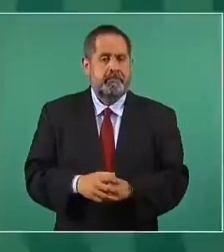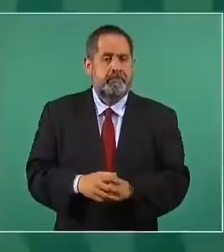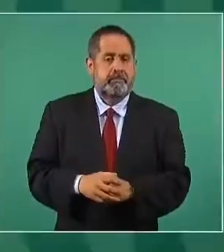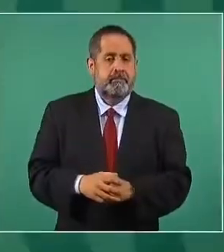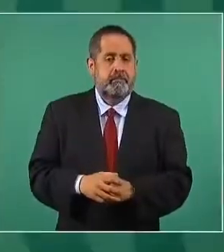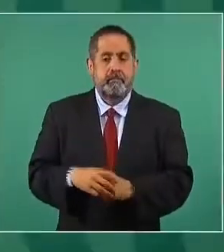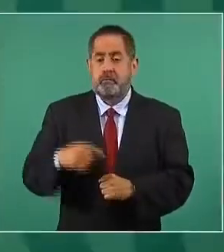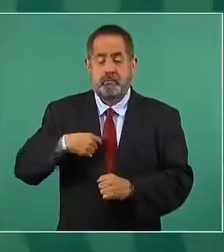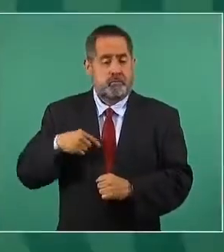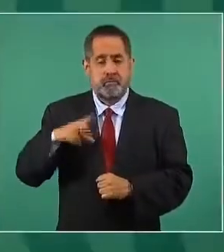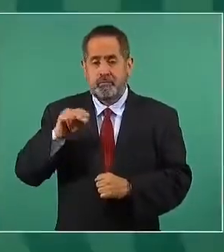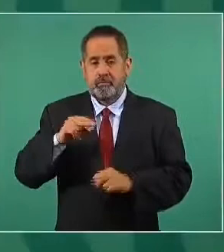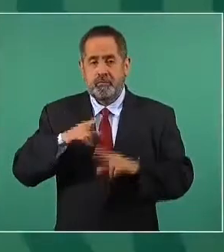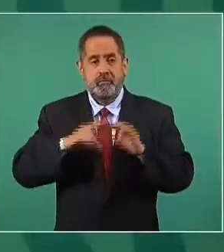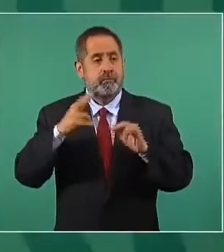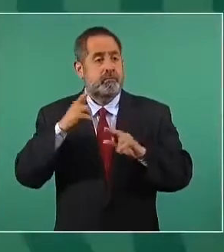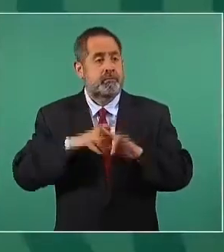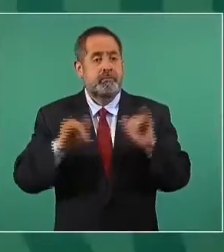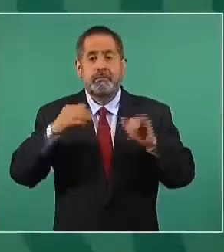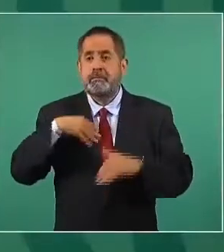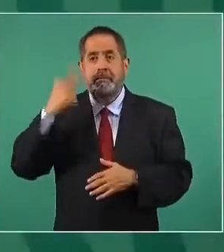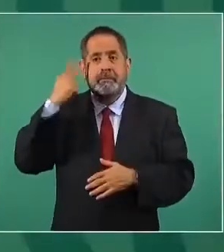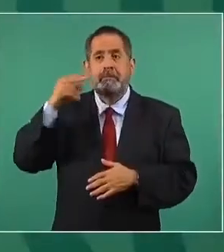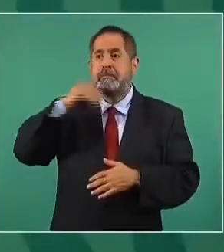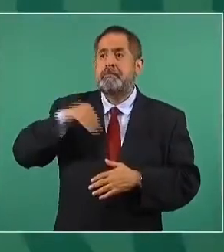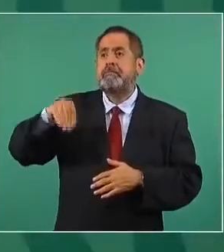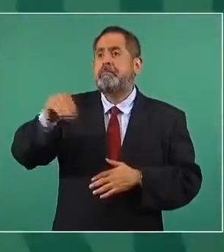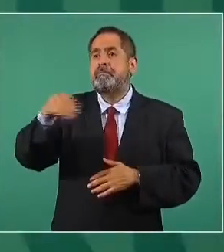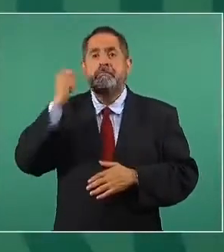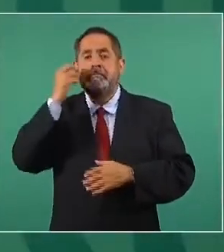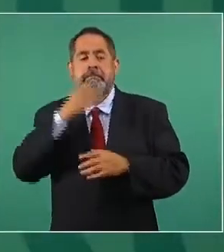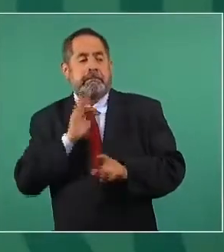No fui a hacer campaña por nadie.